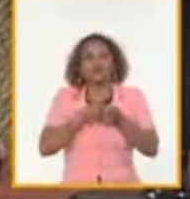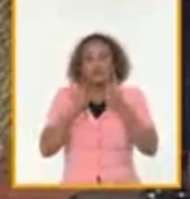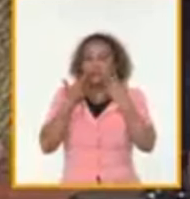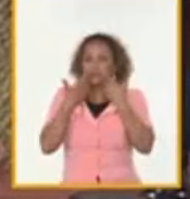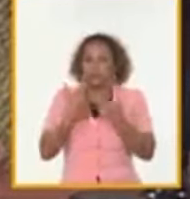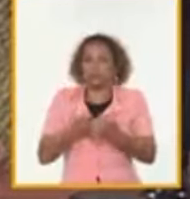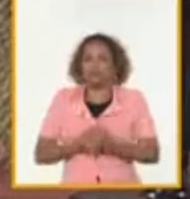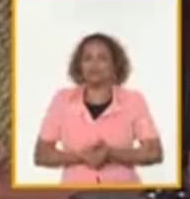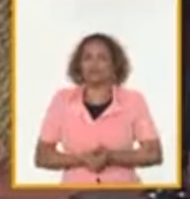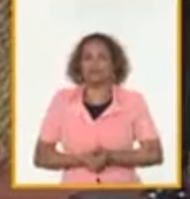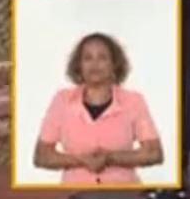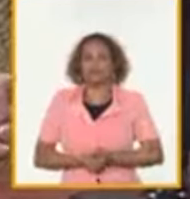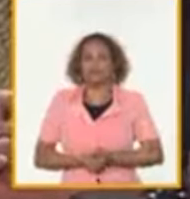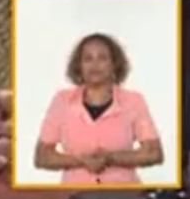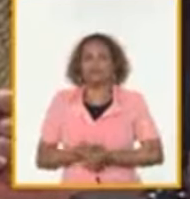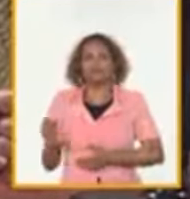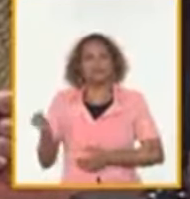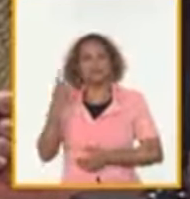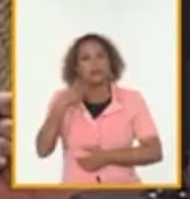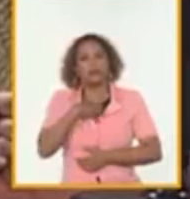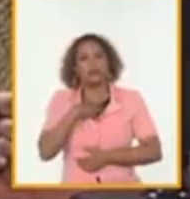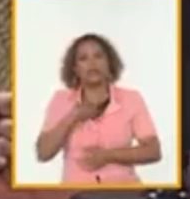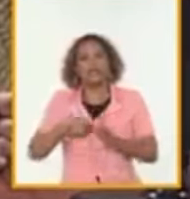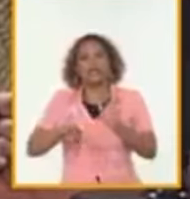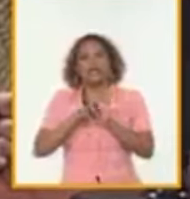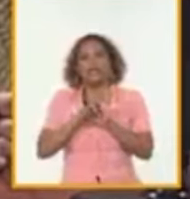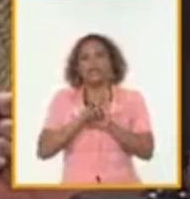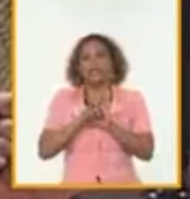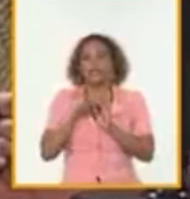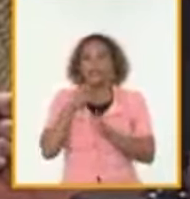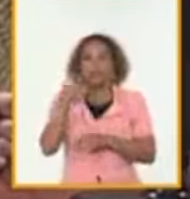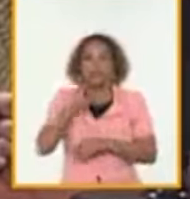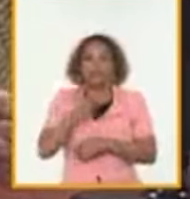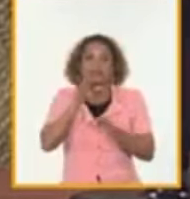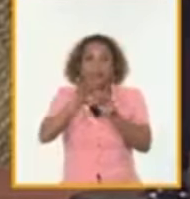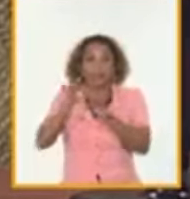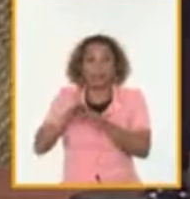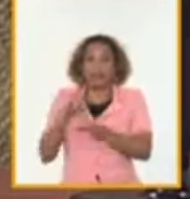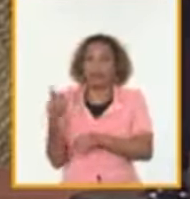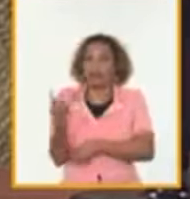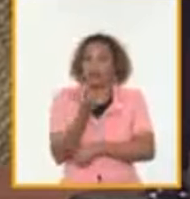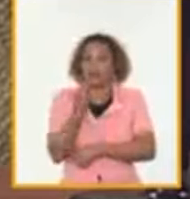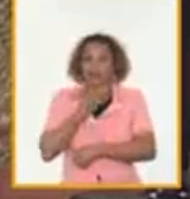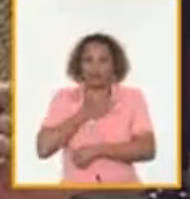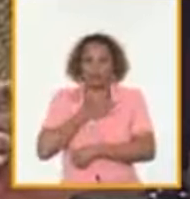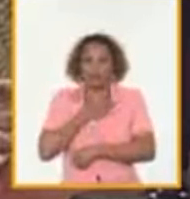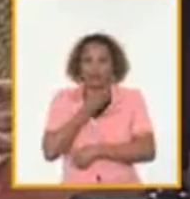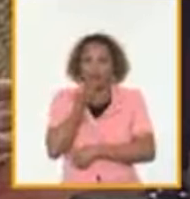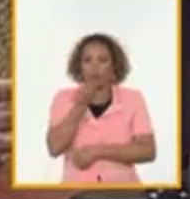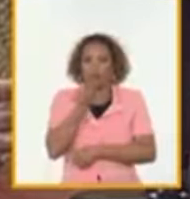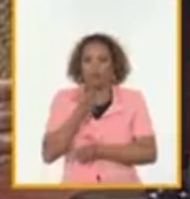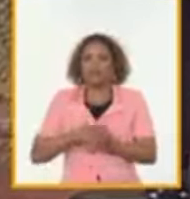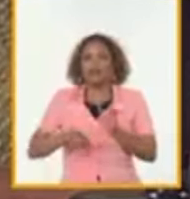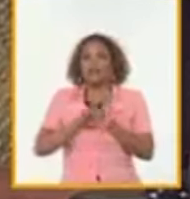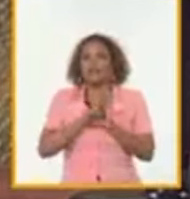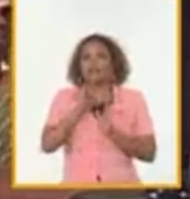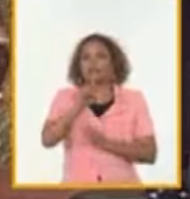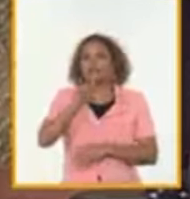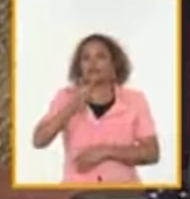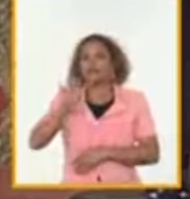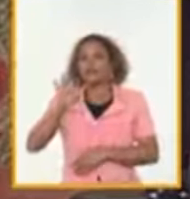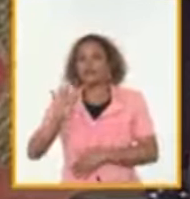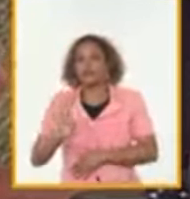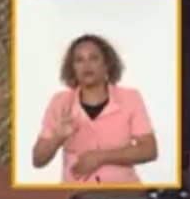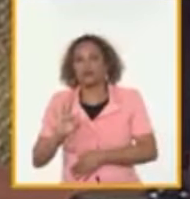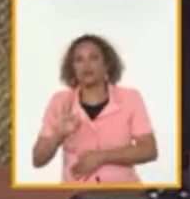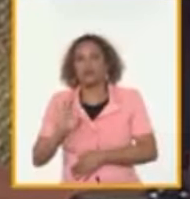podamos hacer primero tenemos la ley de soberanía alimentaria y seguridad alimentaria y nutricional la ley 148 que por ahí